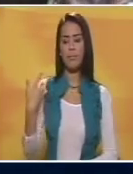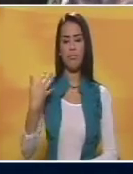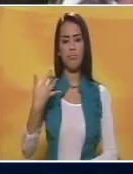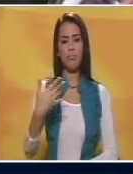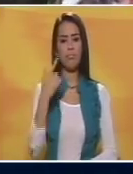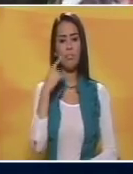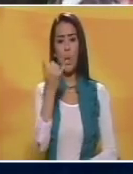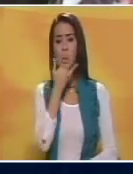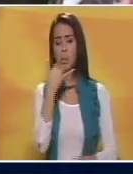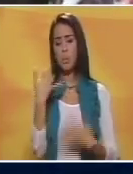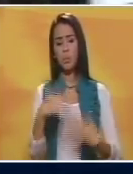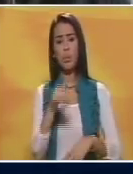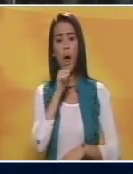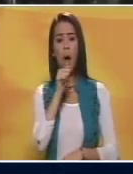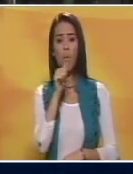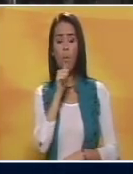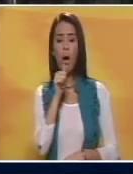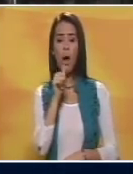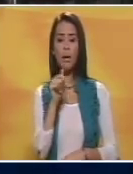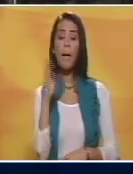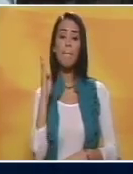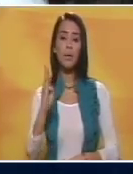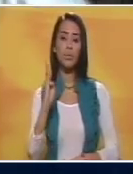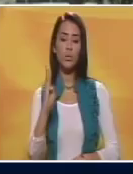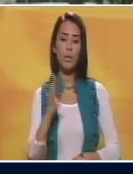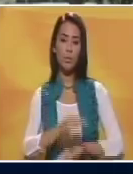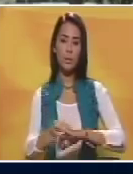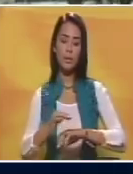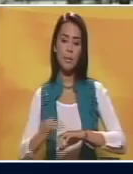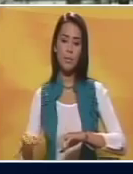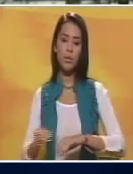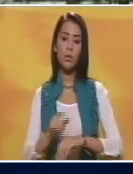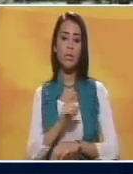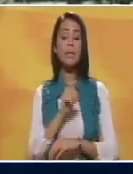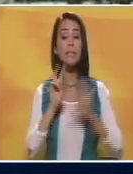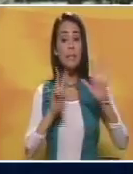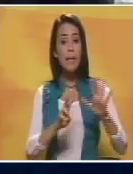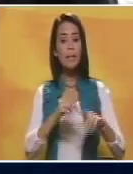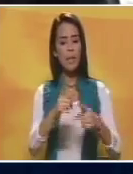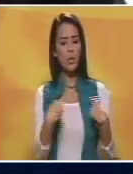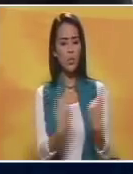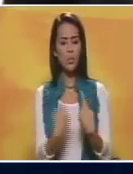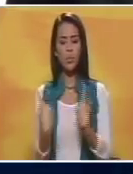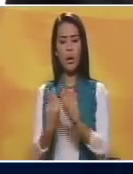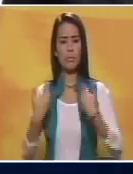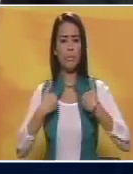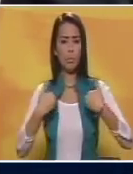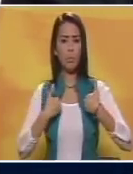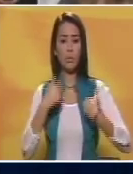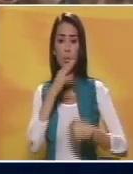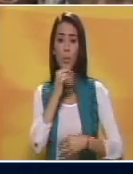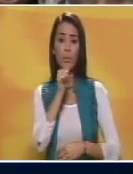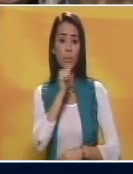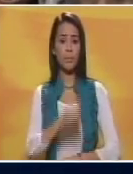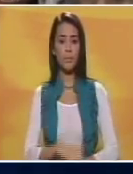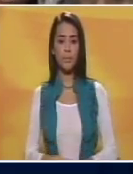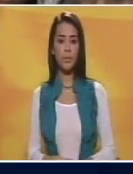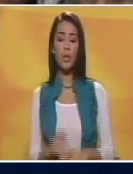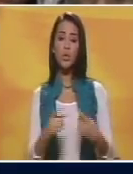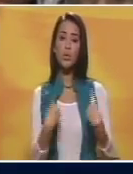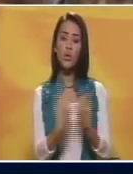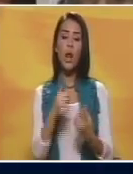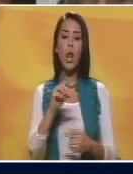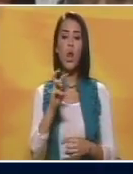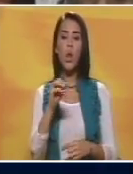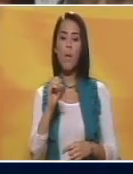pronunciado las fallas en el suministro del vital líquido en Baruta. Precisó que 7 zonas serían las más afectadas por el corte del suministro. Zonas como Lomas